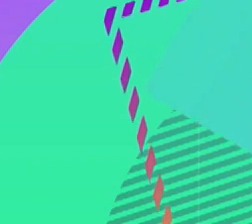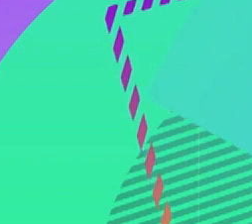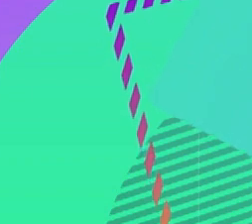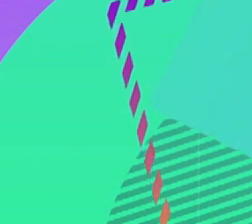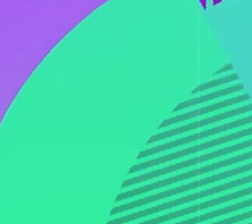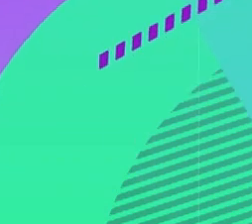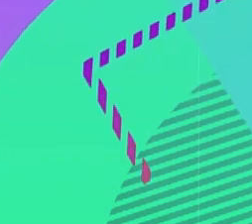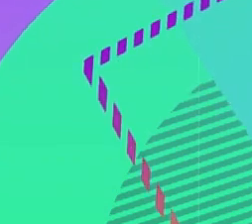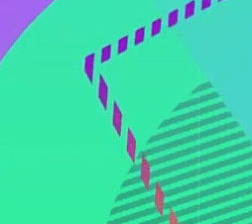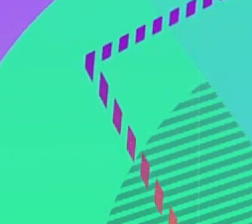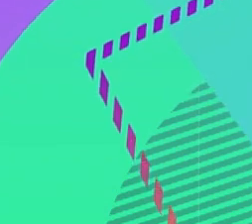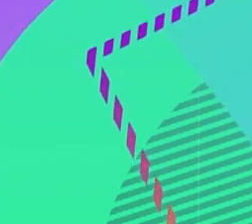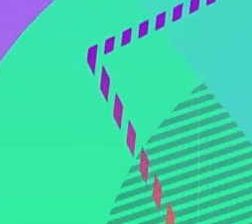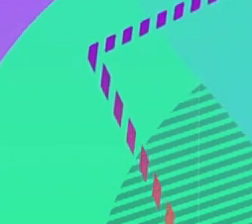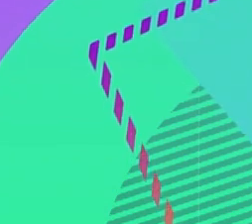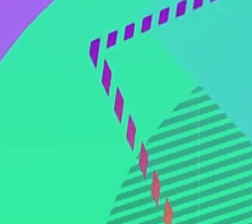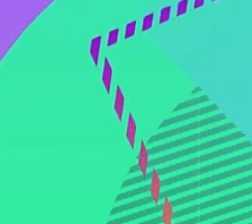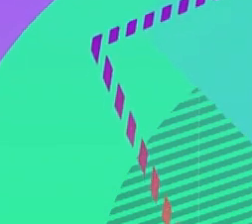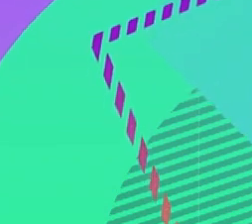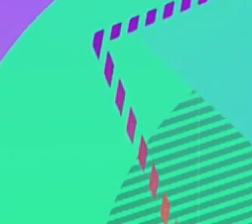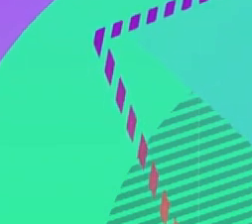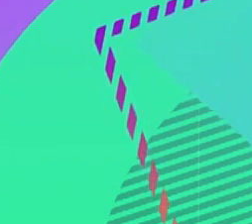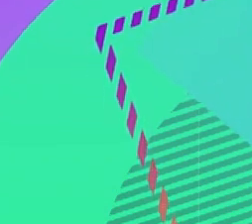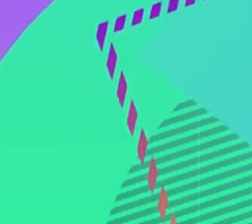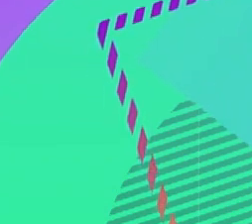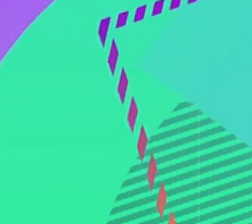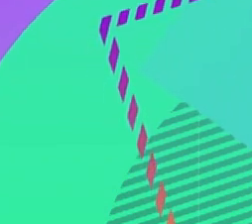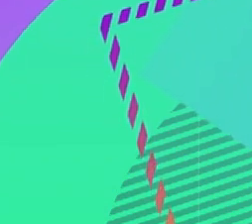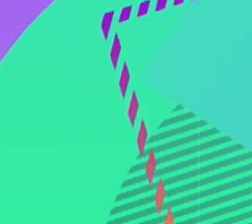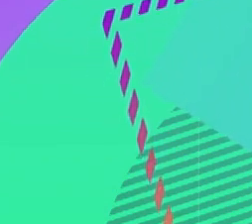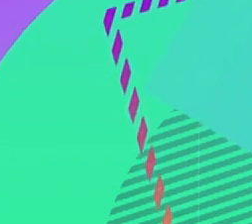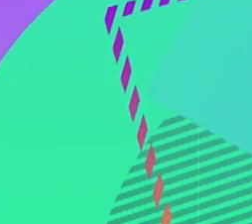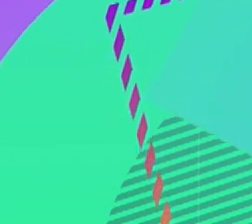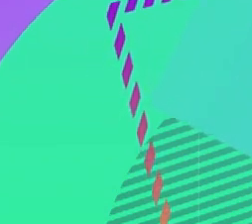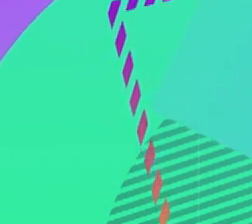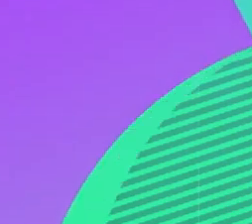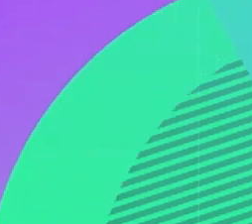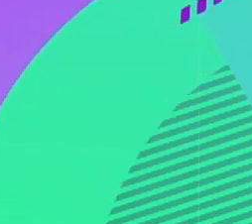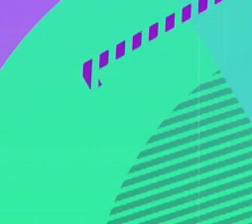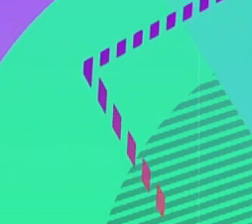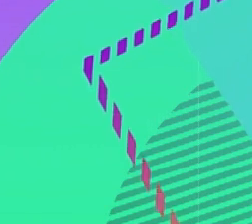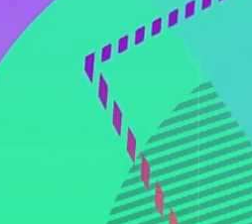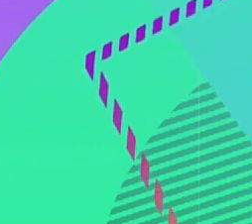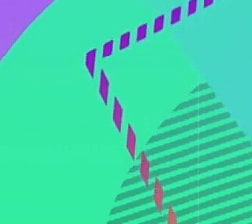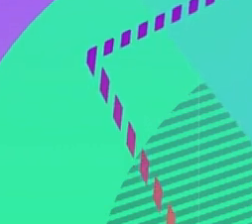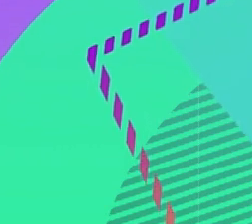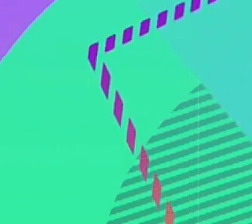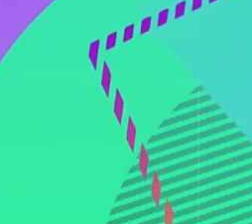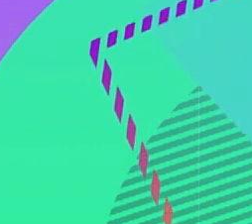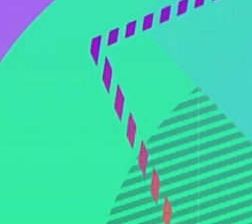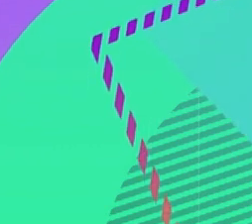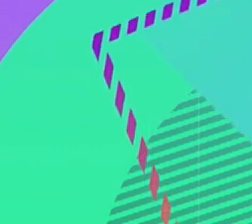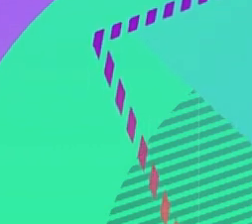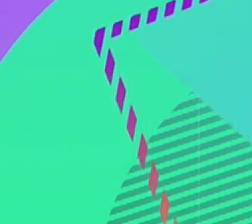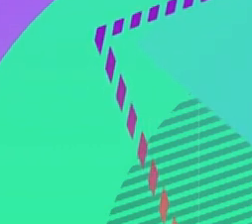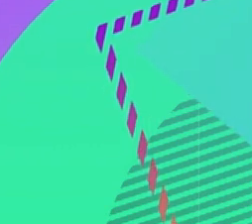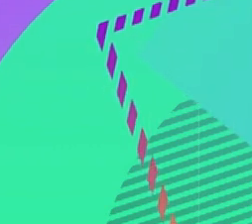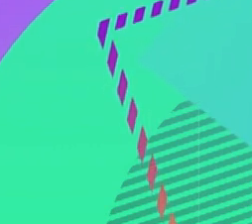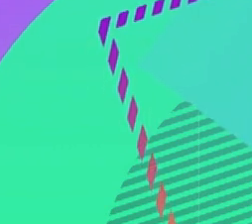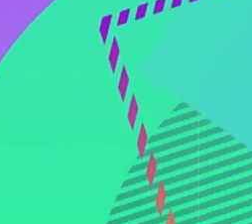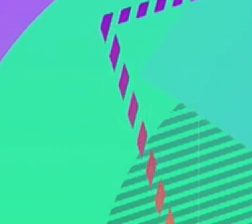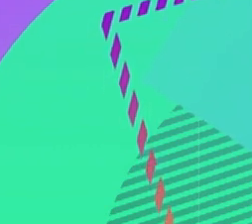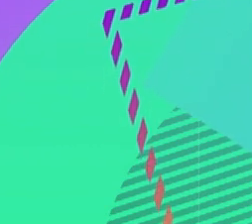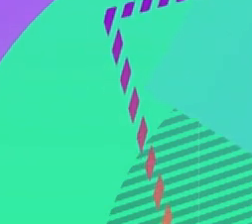digital en tecnología Qué es un sistema digital un sistema digital es un